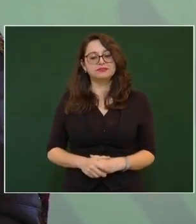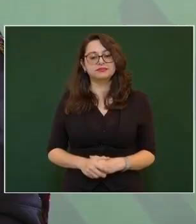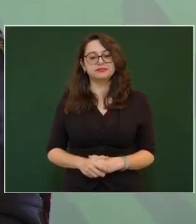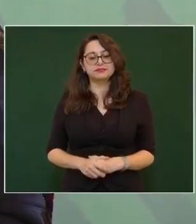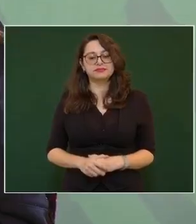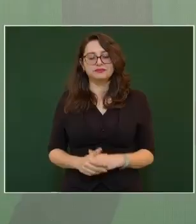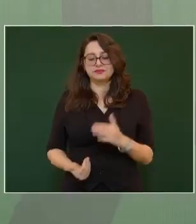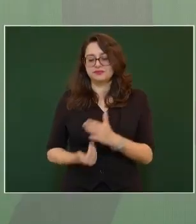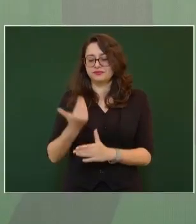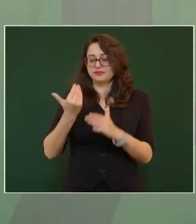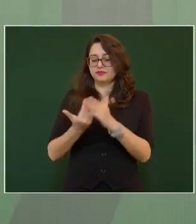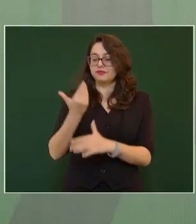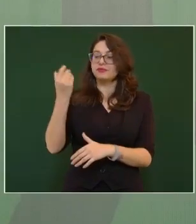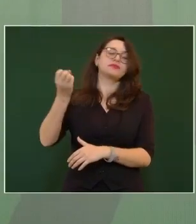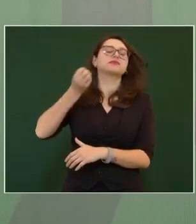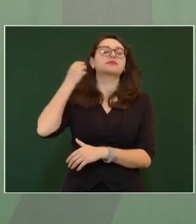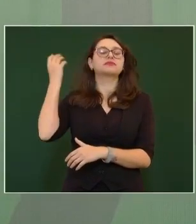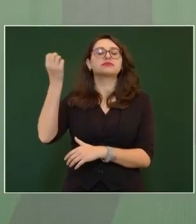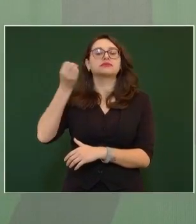la mañanera